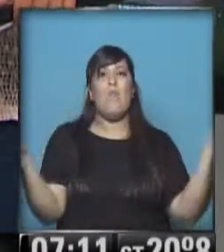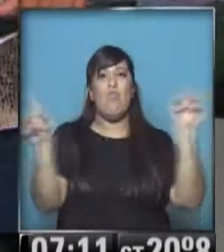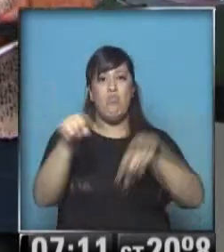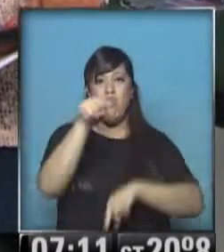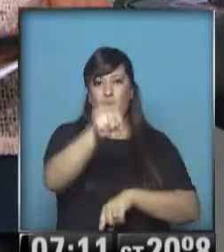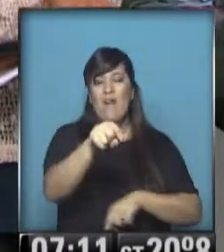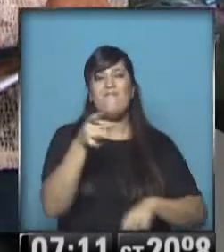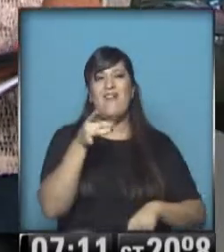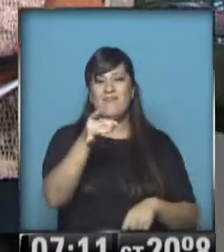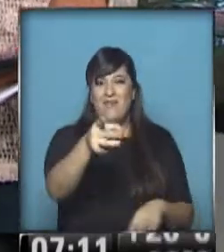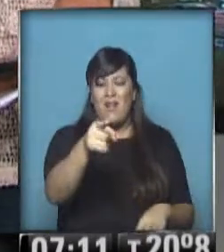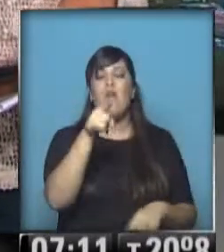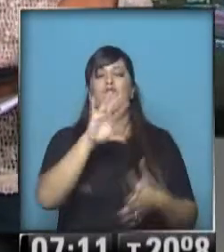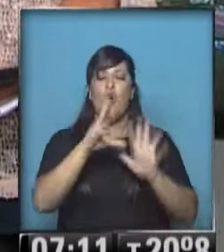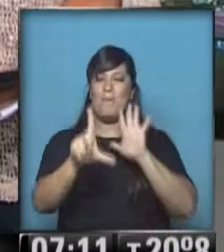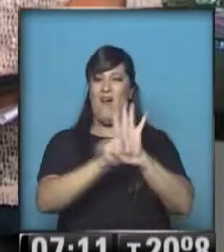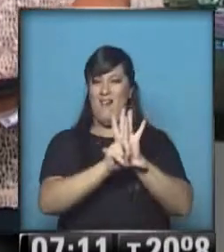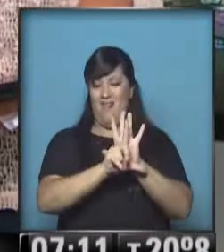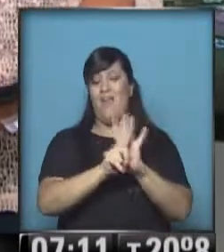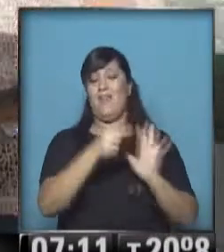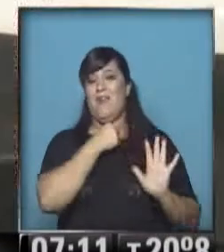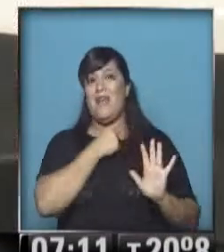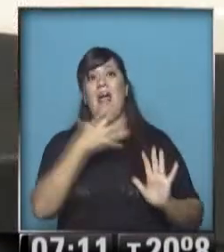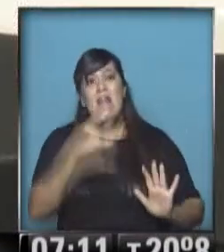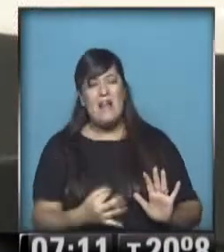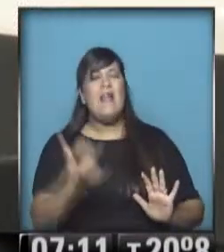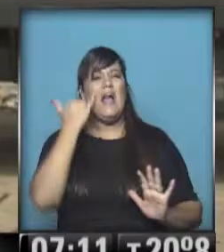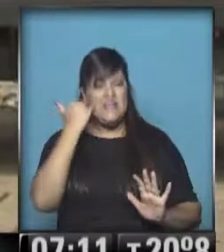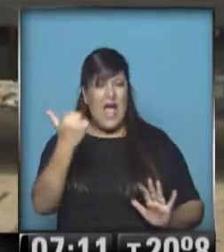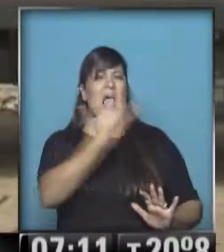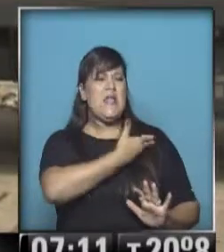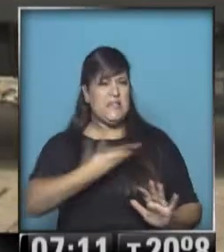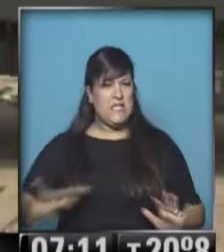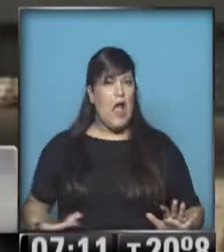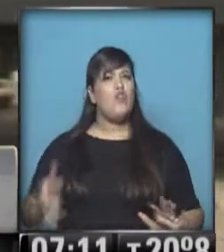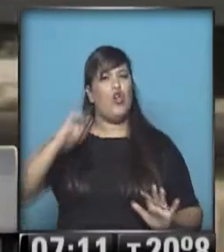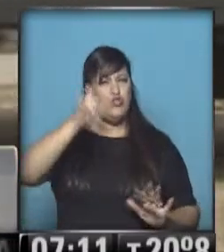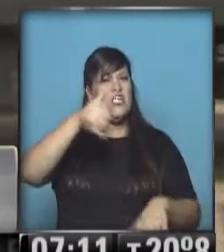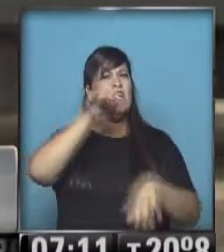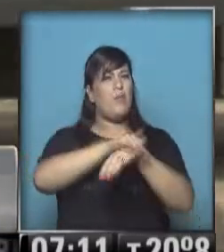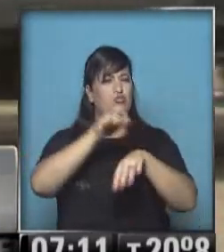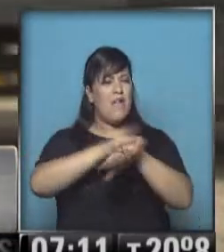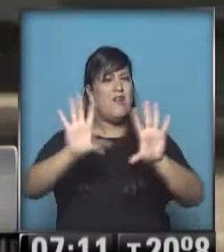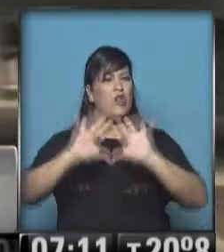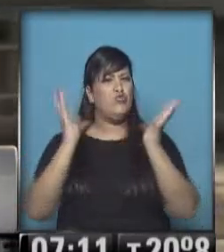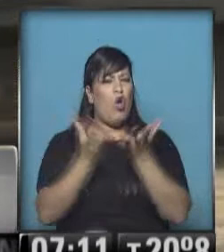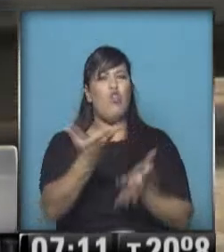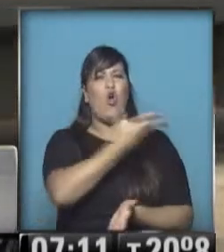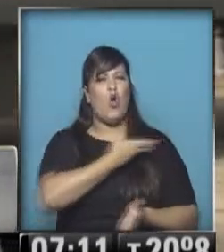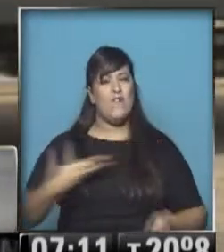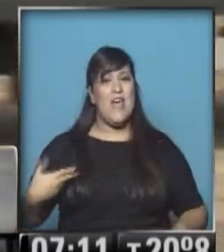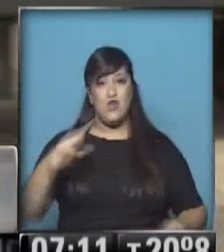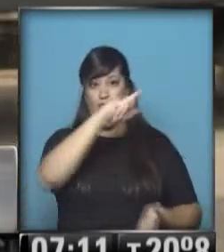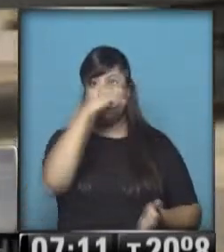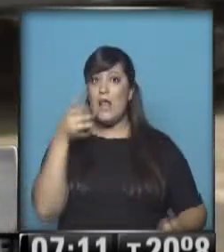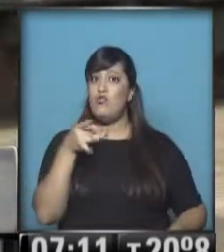Argentina, sí. Para darle un marco jurídico, porque en realidad ya están estatizados, ya están en manos del gobierno, del Estado, los trenes en